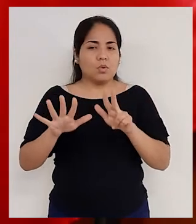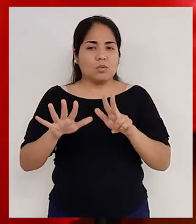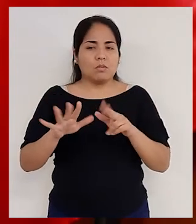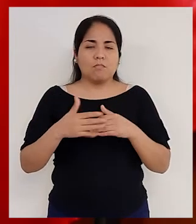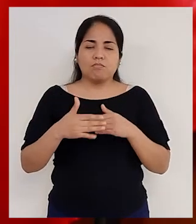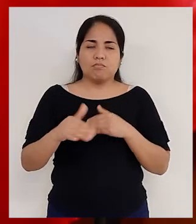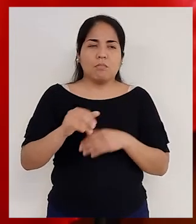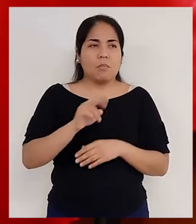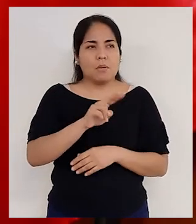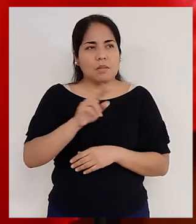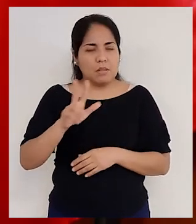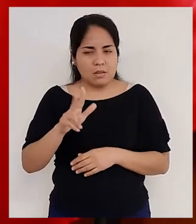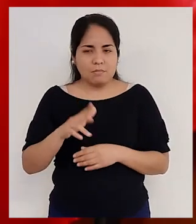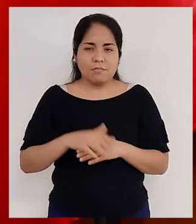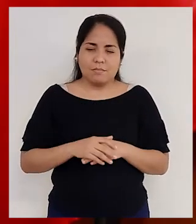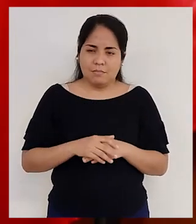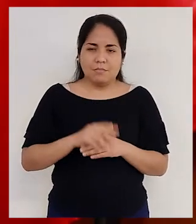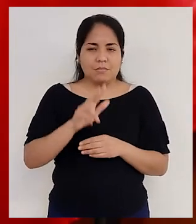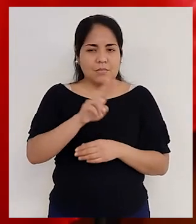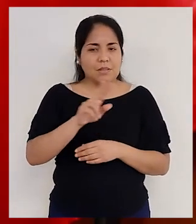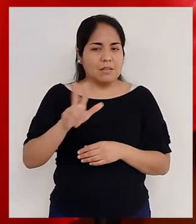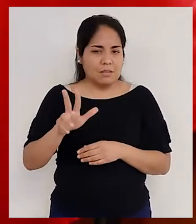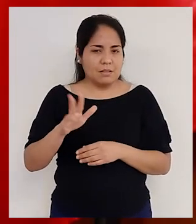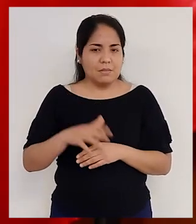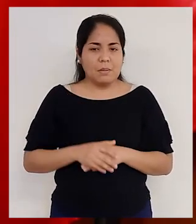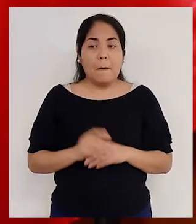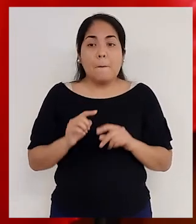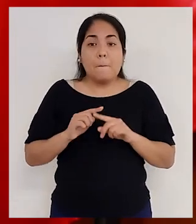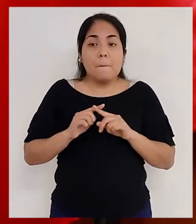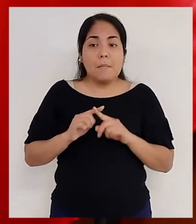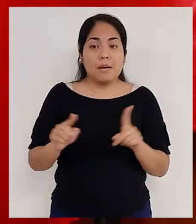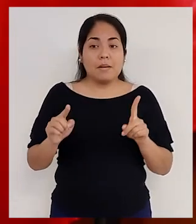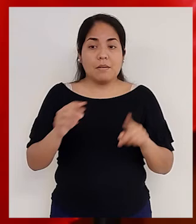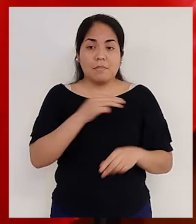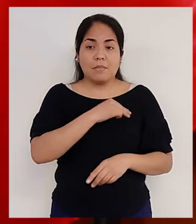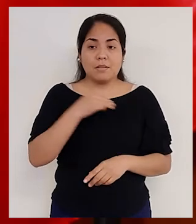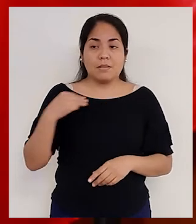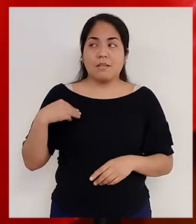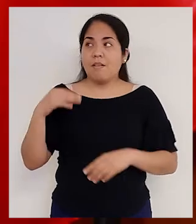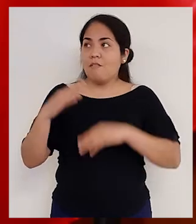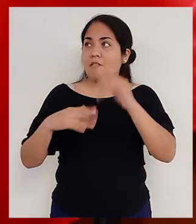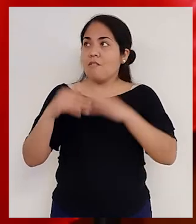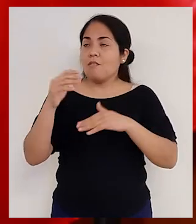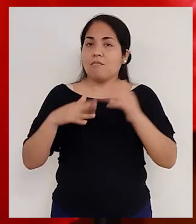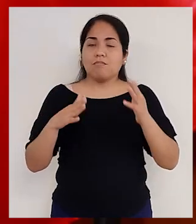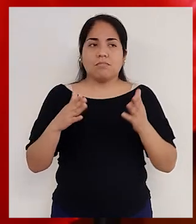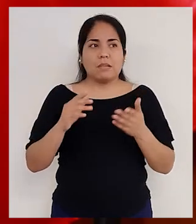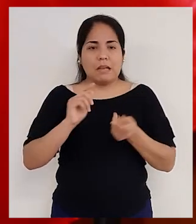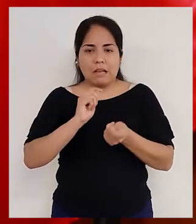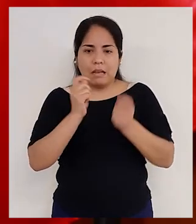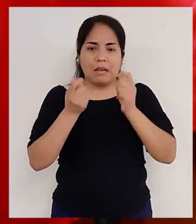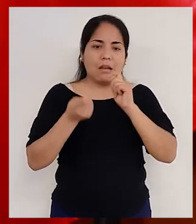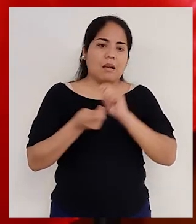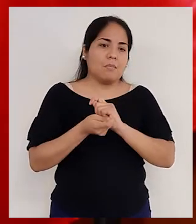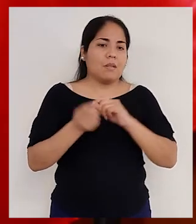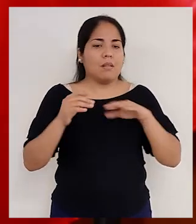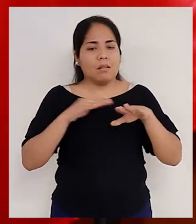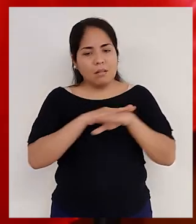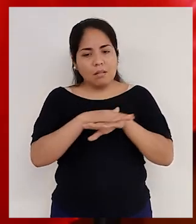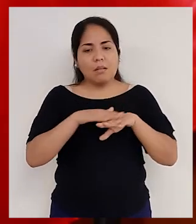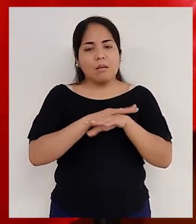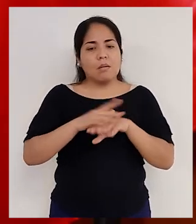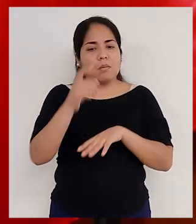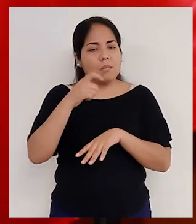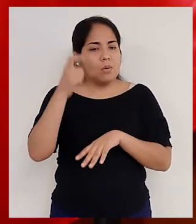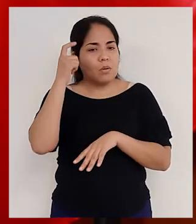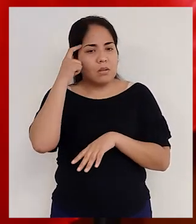18 hasta el 23, ¿no? Del 2018 hasta el 2023. Pero ahora resulta que el Ministerio de Vivienda está cambiando el plan